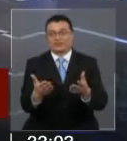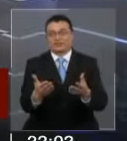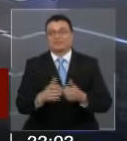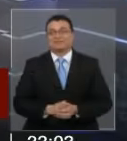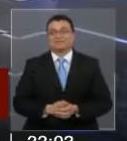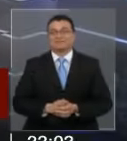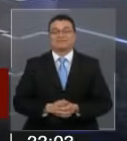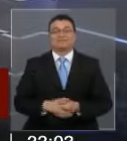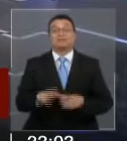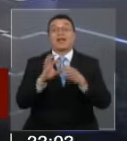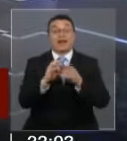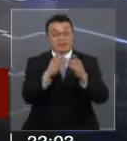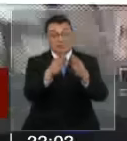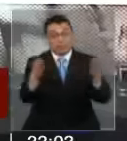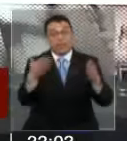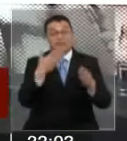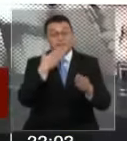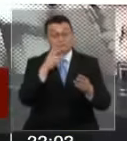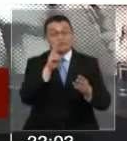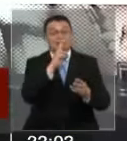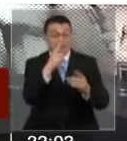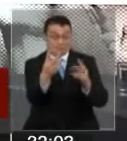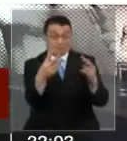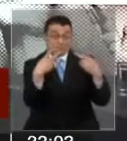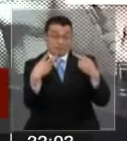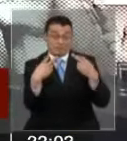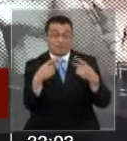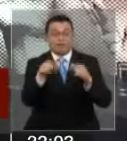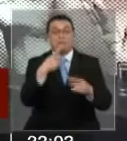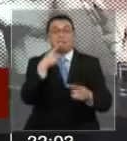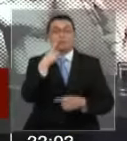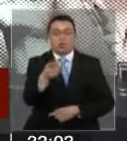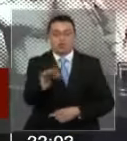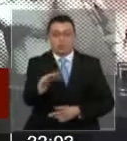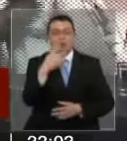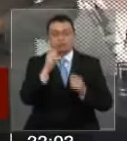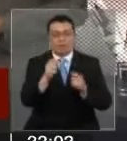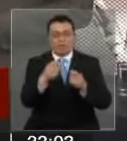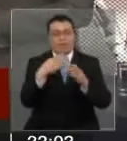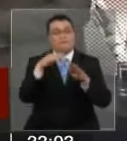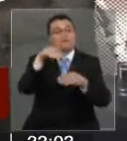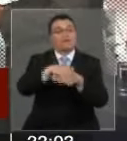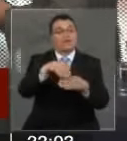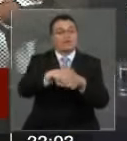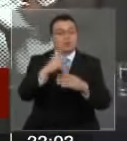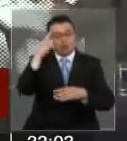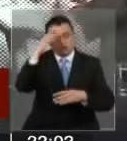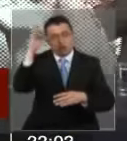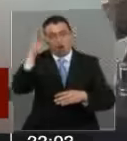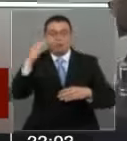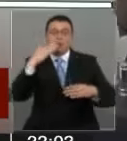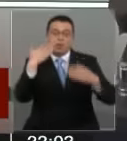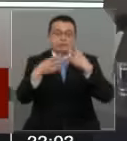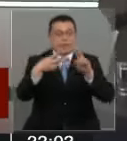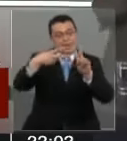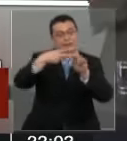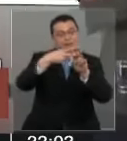buenas noches. Y gracias a ustedes también por la compañía. Tenemos una pregunta, se las vamos a contar de inmediato para que ustedes puedan empezar a votar, también a opinar, por cierto, con el